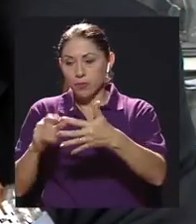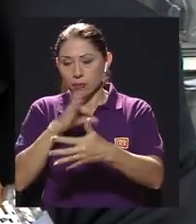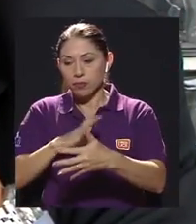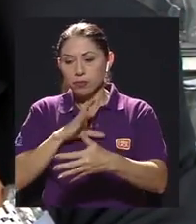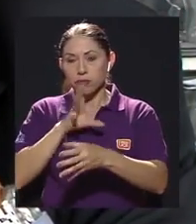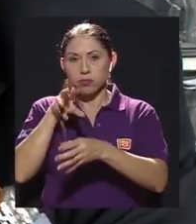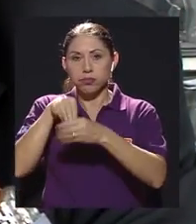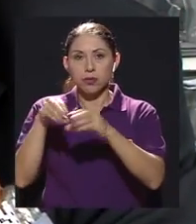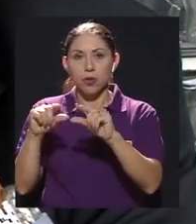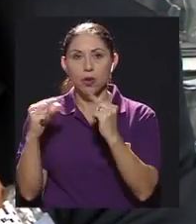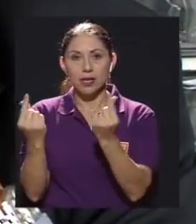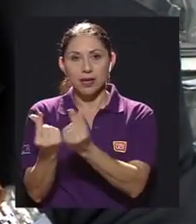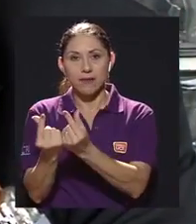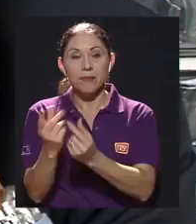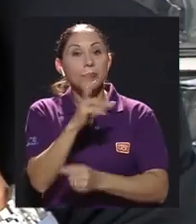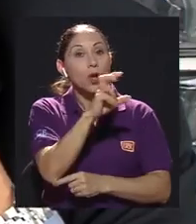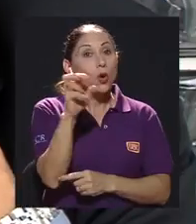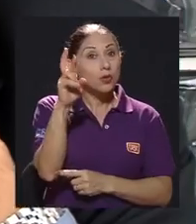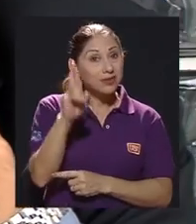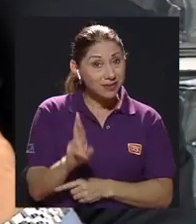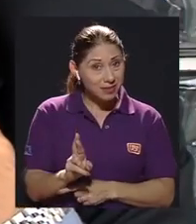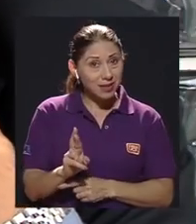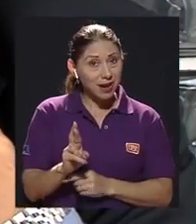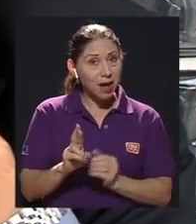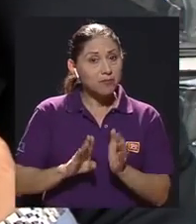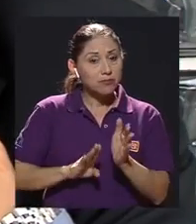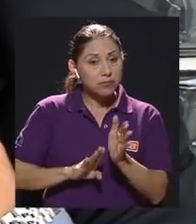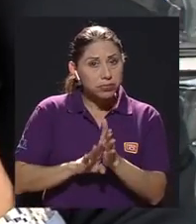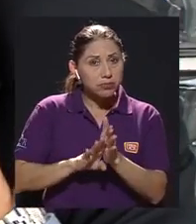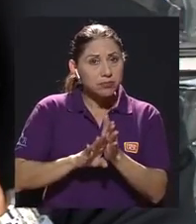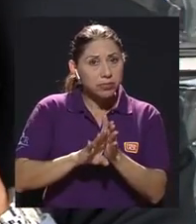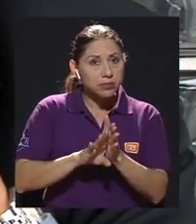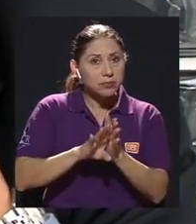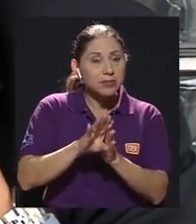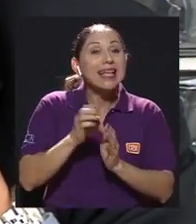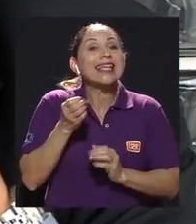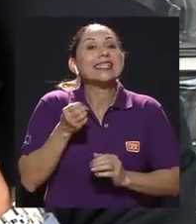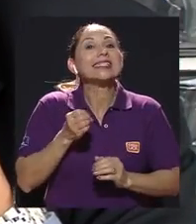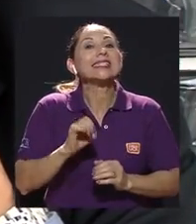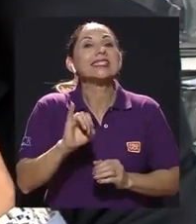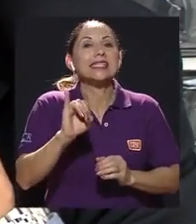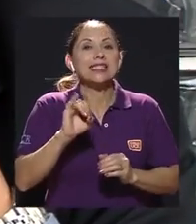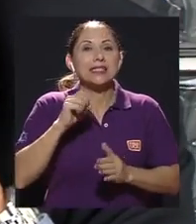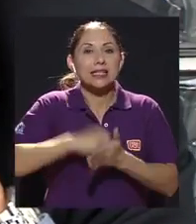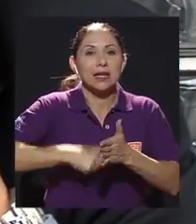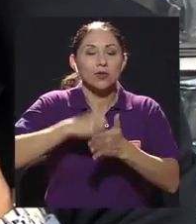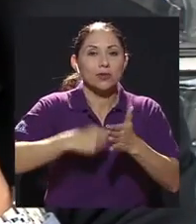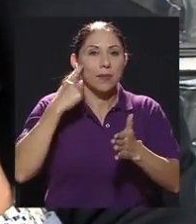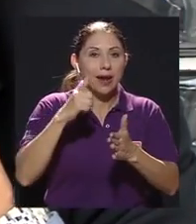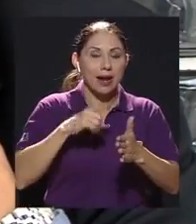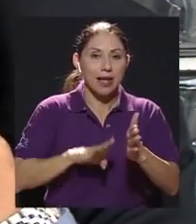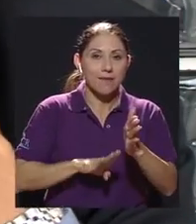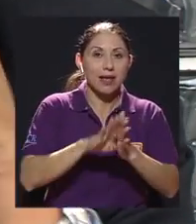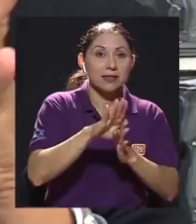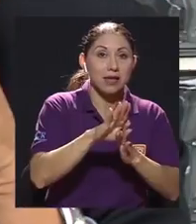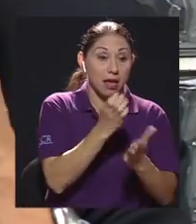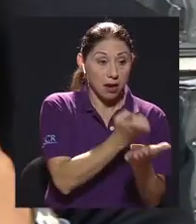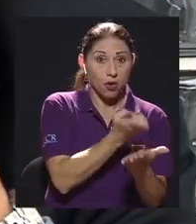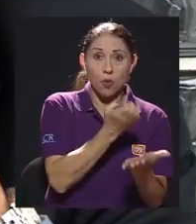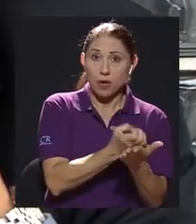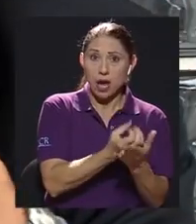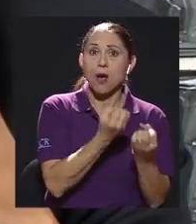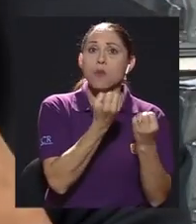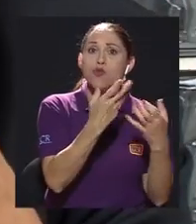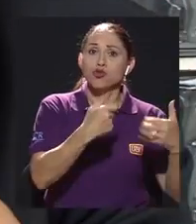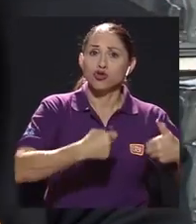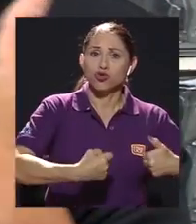Costa Rica, sin duda alguna, avanza si se lucha para que avance. En materia económica hay desafíos gigantescos,